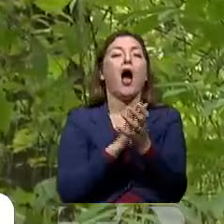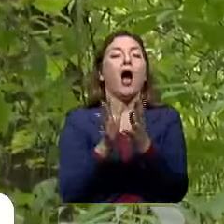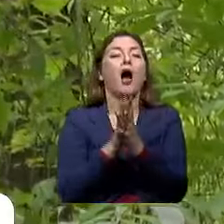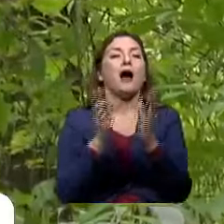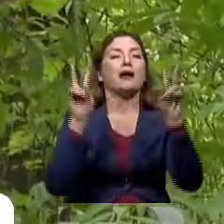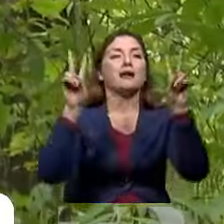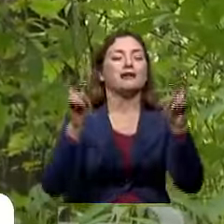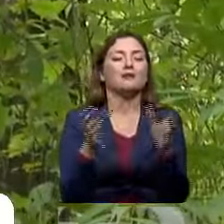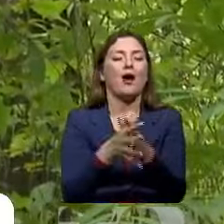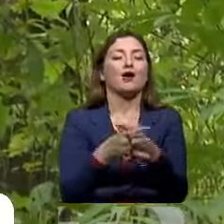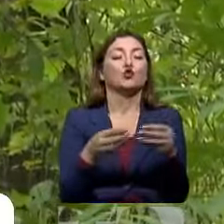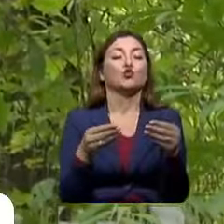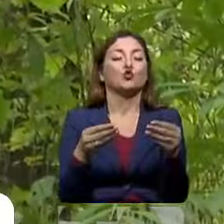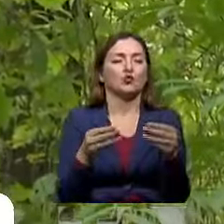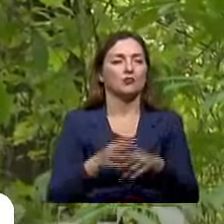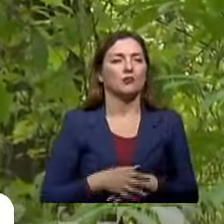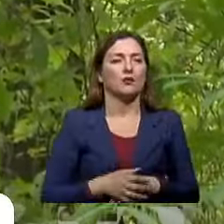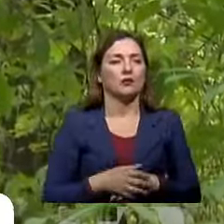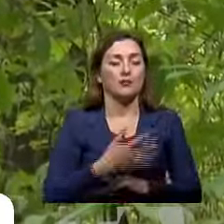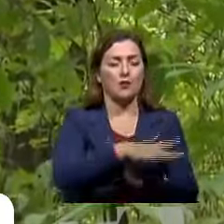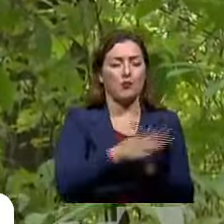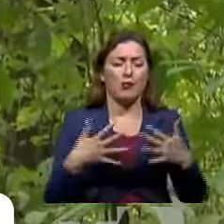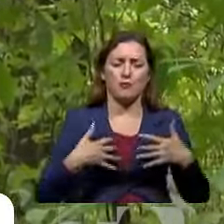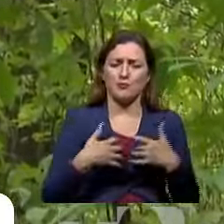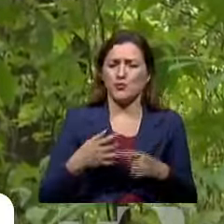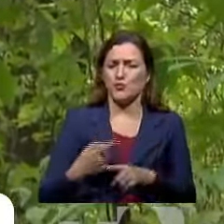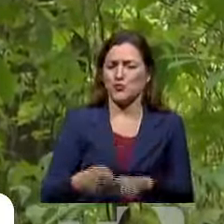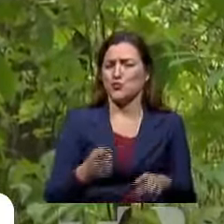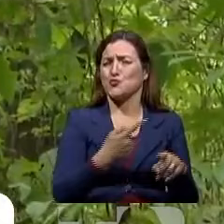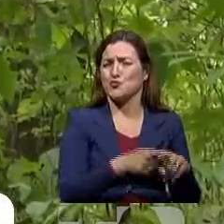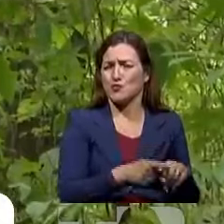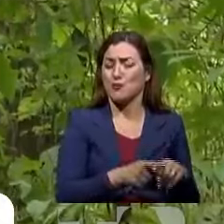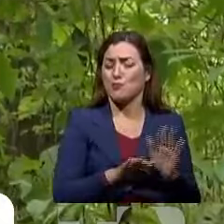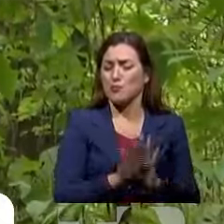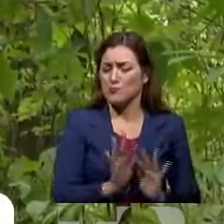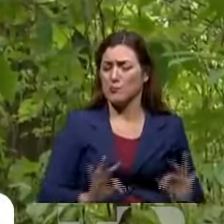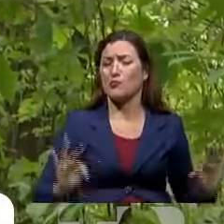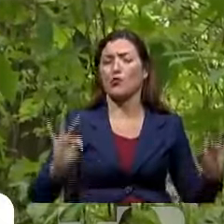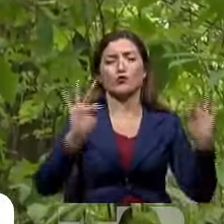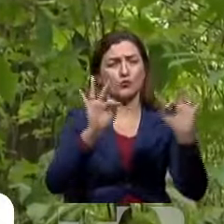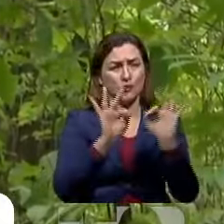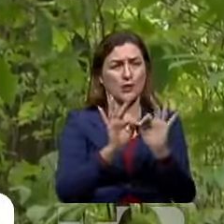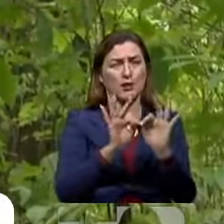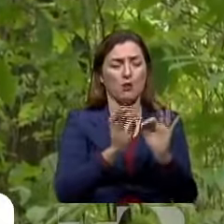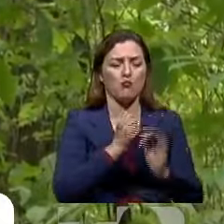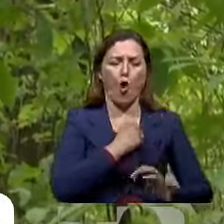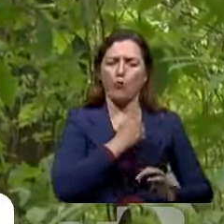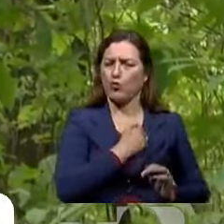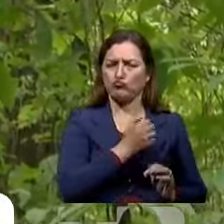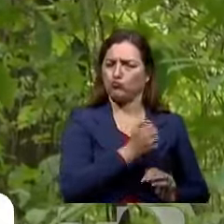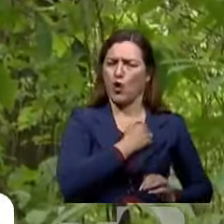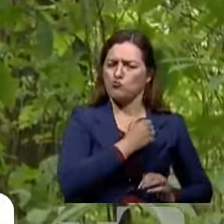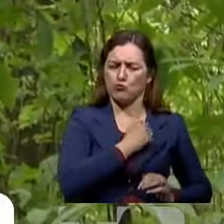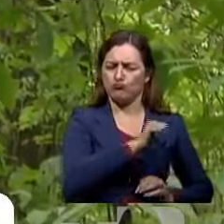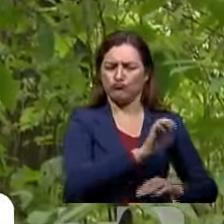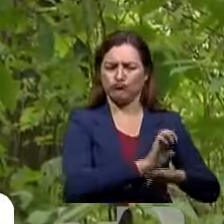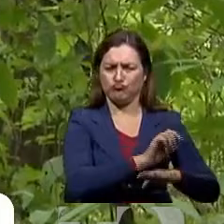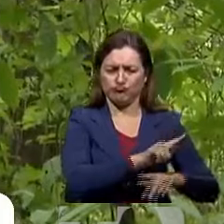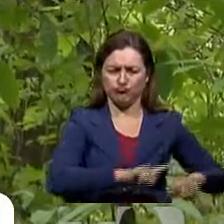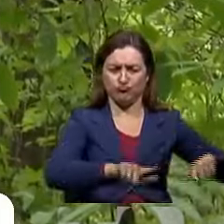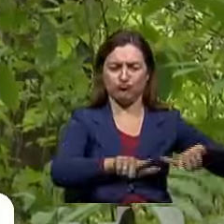mencionarlo. También almacenan biodiversidad en esas áreas. Hay especies que son muy importantes, endémicas de la zona. Adicional,